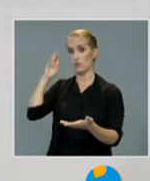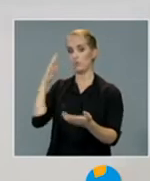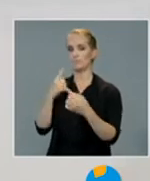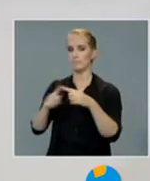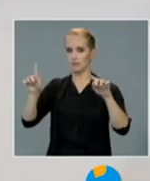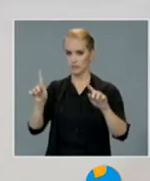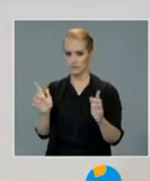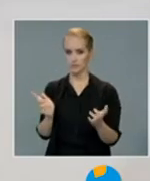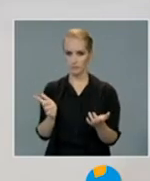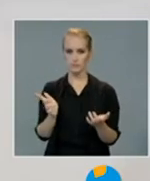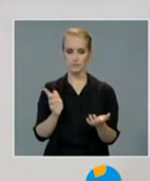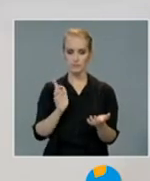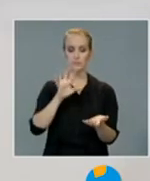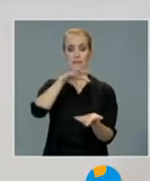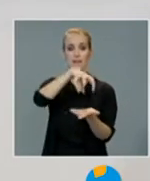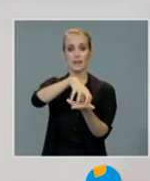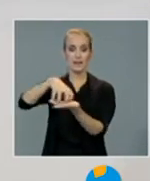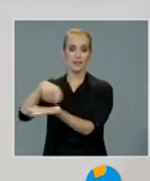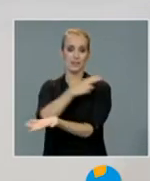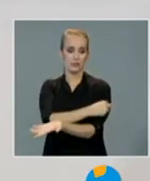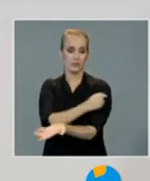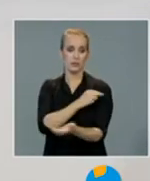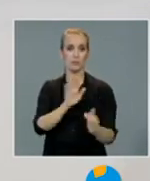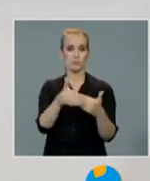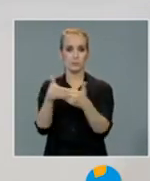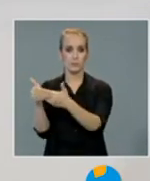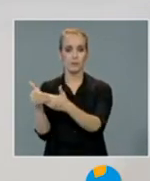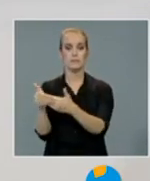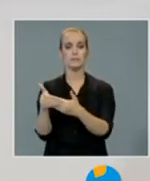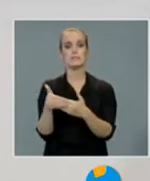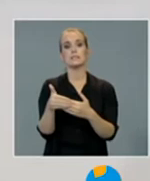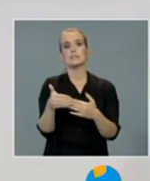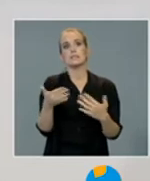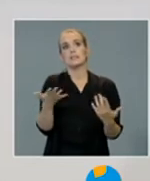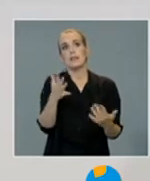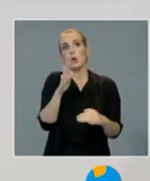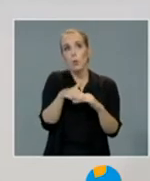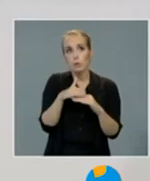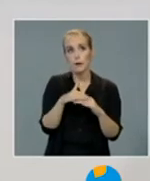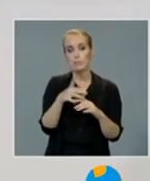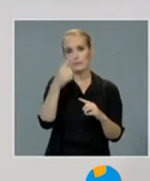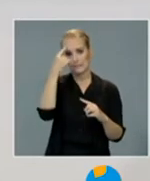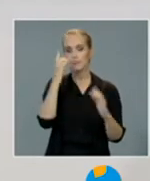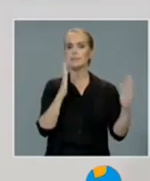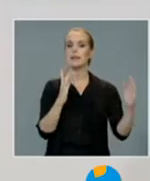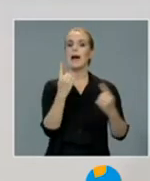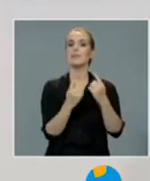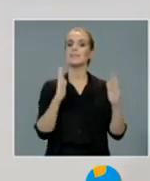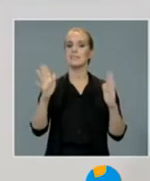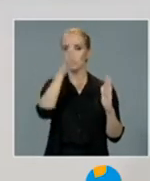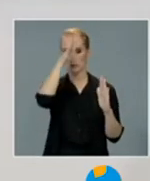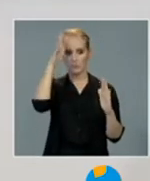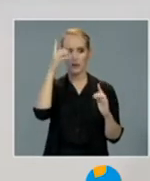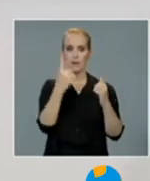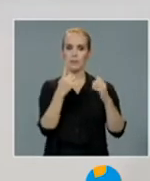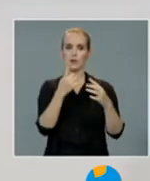consultorios no solamente se debe que en ocasiones saben que en el período estival a veces hay dificultad para tener profesionales sino que este año además